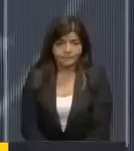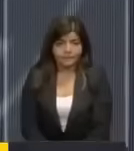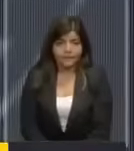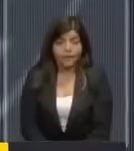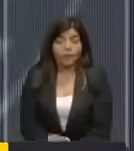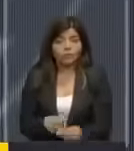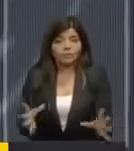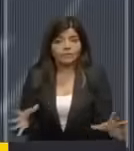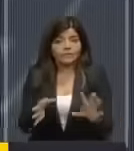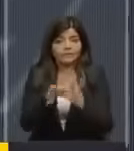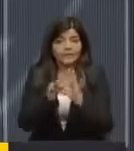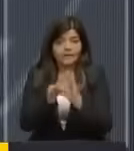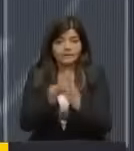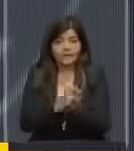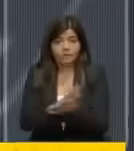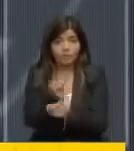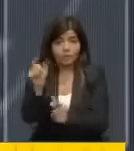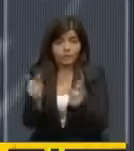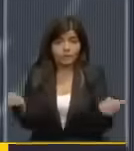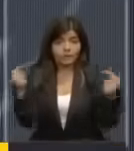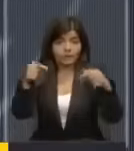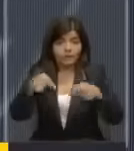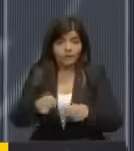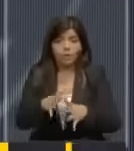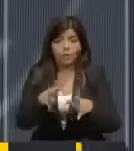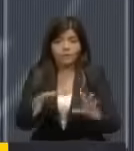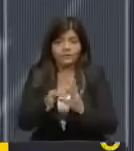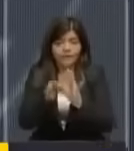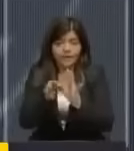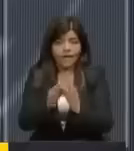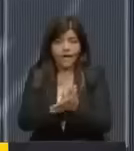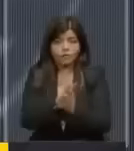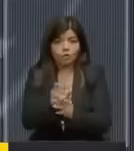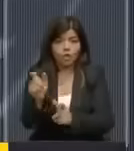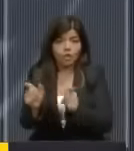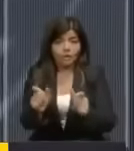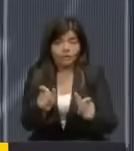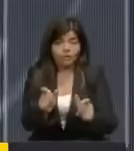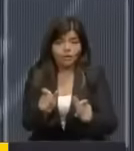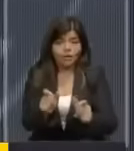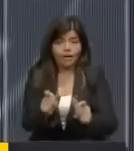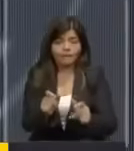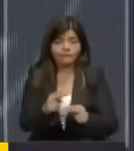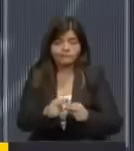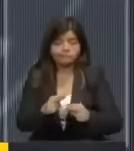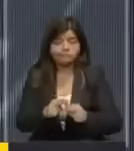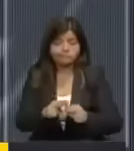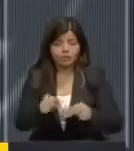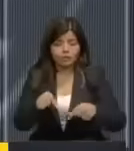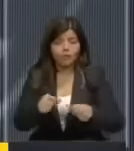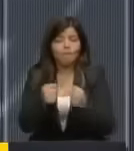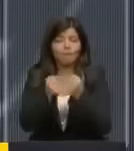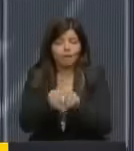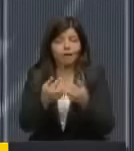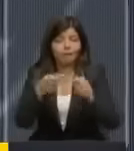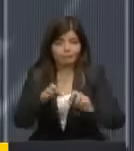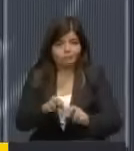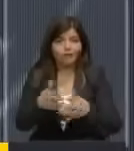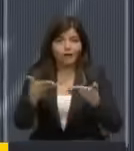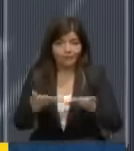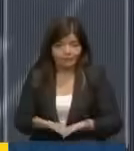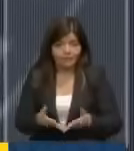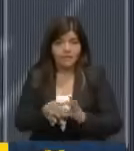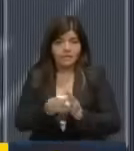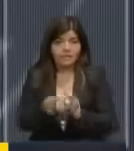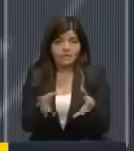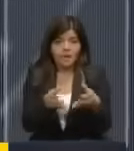Muchas gracias a todos los que vinieron, muchas gracias a todos los que hicieron que esto fuera posible. Gracias